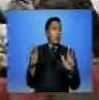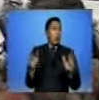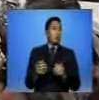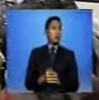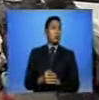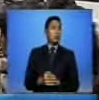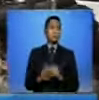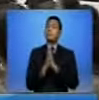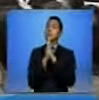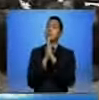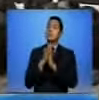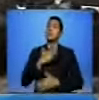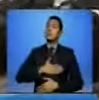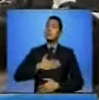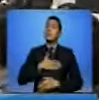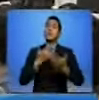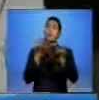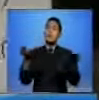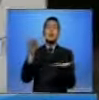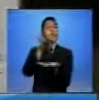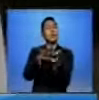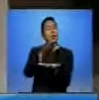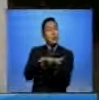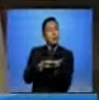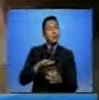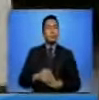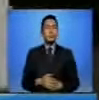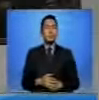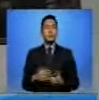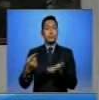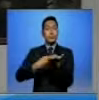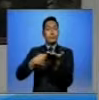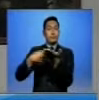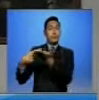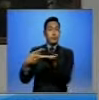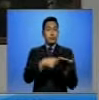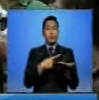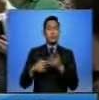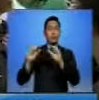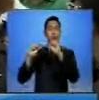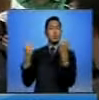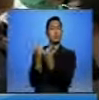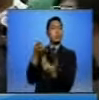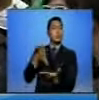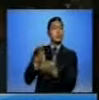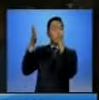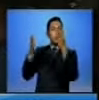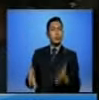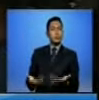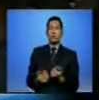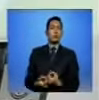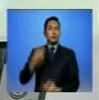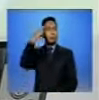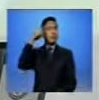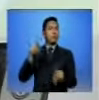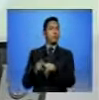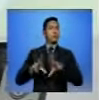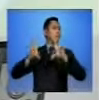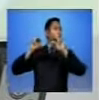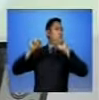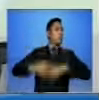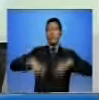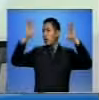todos los que están aquí que mantengan la calma. La reunión fue interrumpida por un grupo de estudiantes inconformes con la medida. Los que